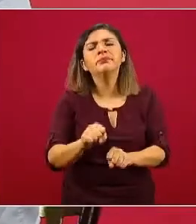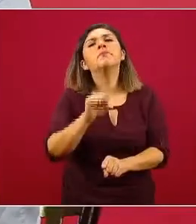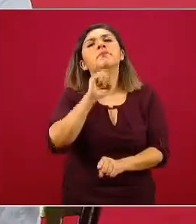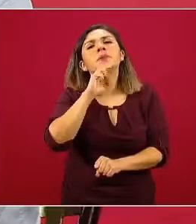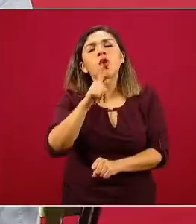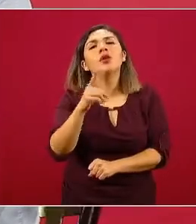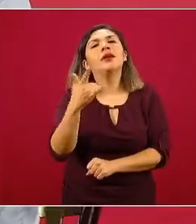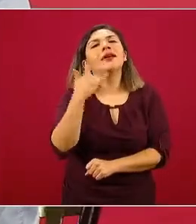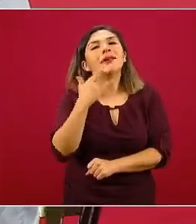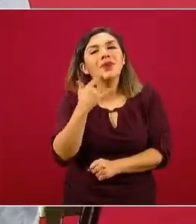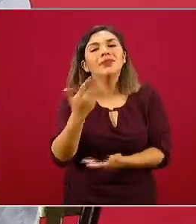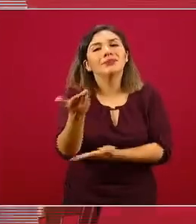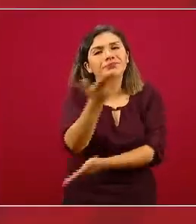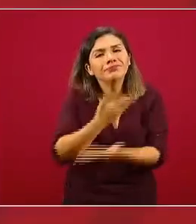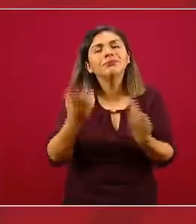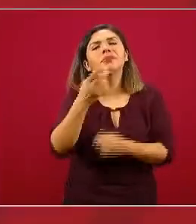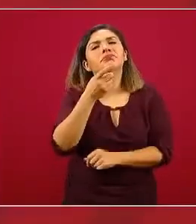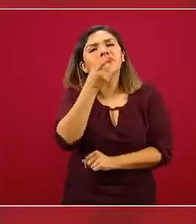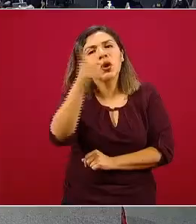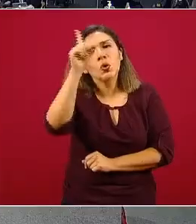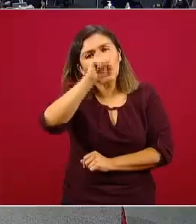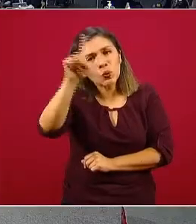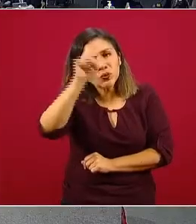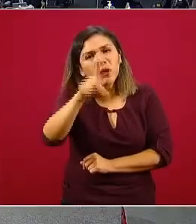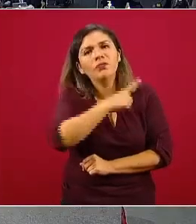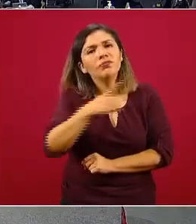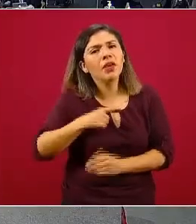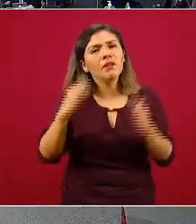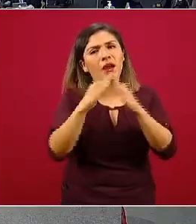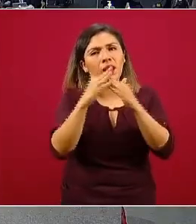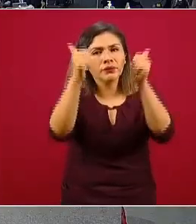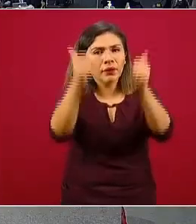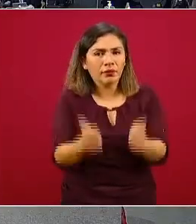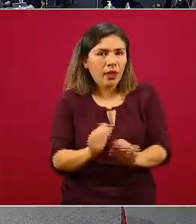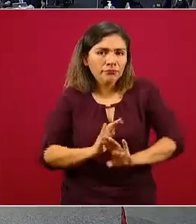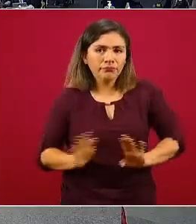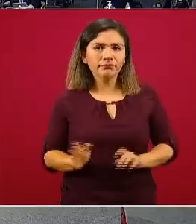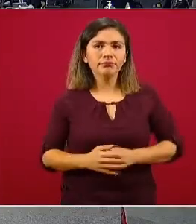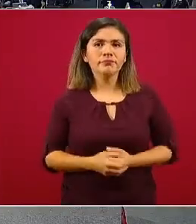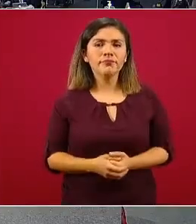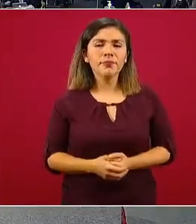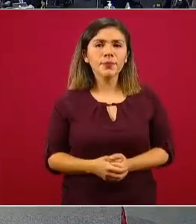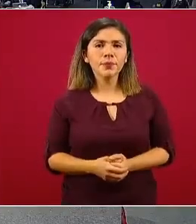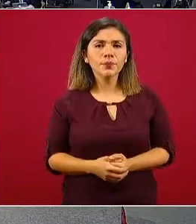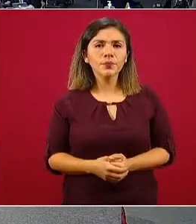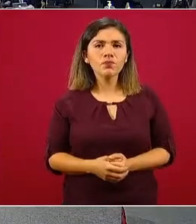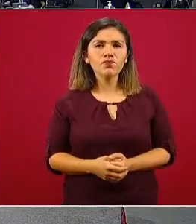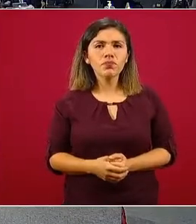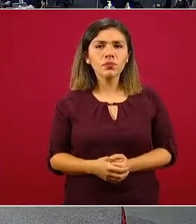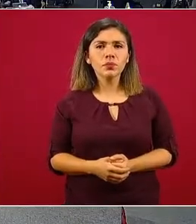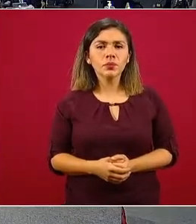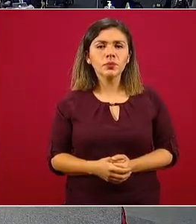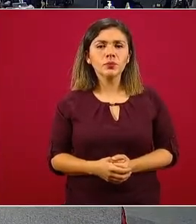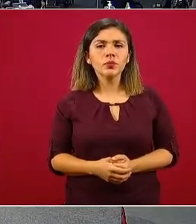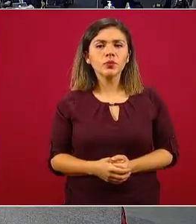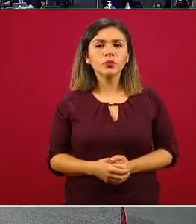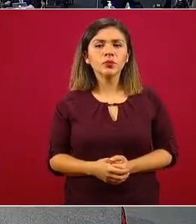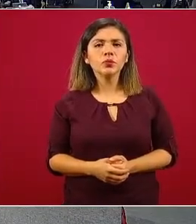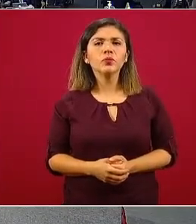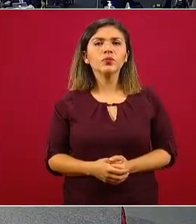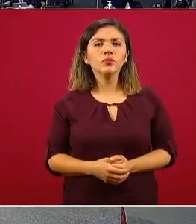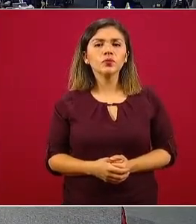las personas. ¿Necesitaría una campaña precisamente para otra vez que la gente permanezca en sus hogares?